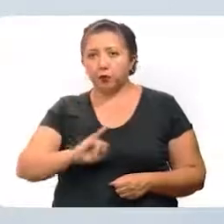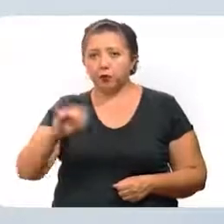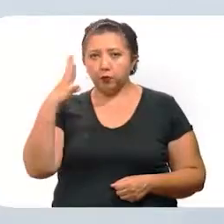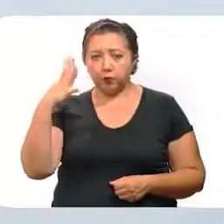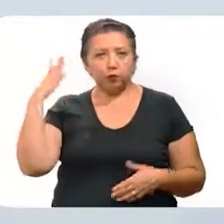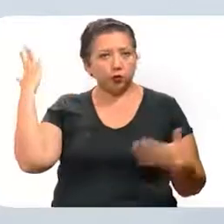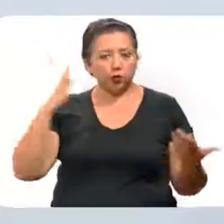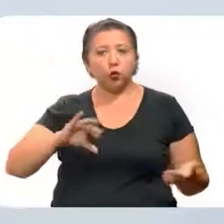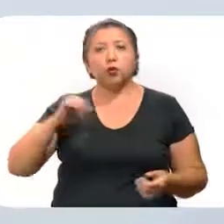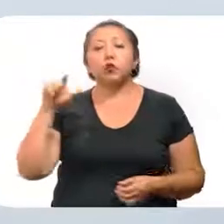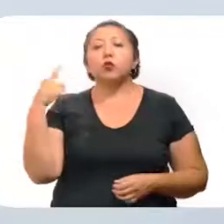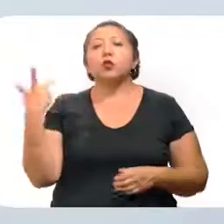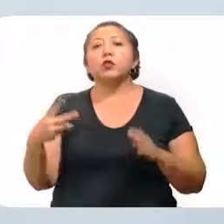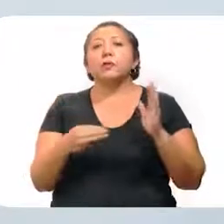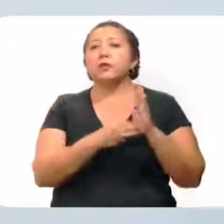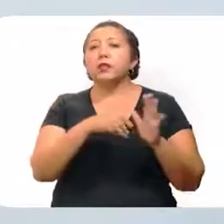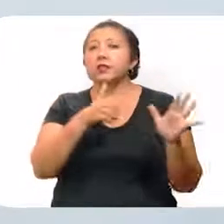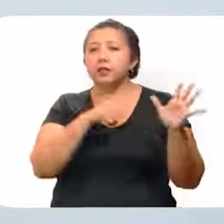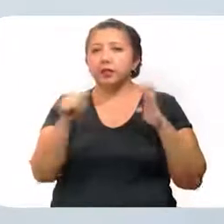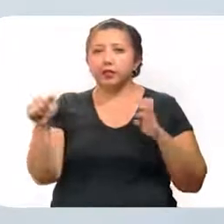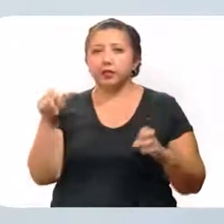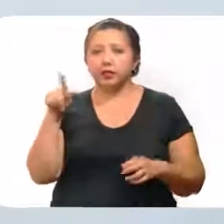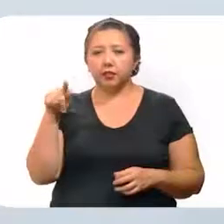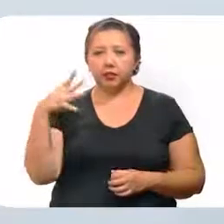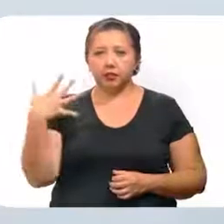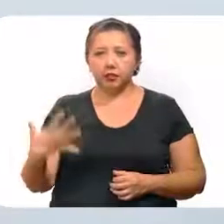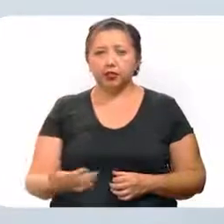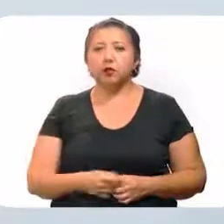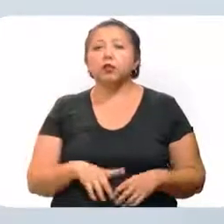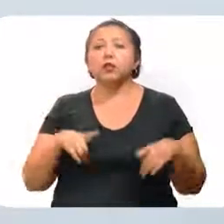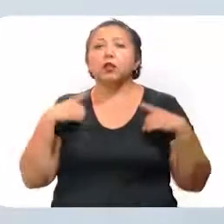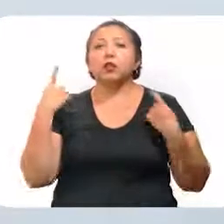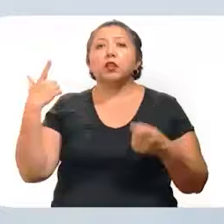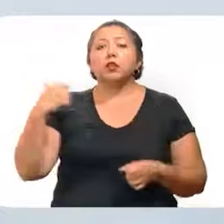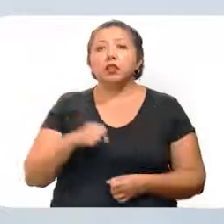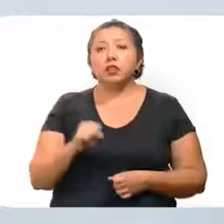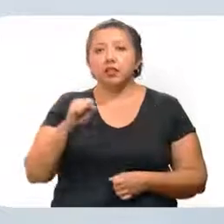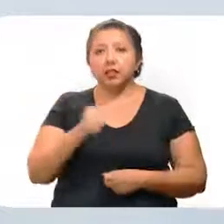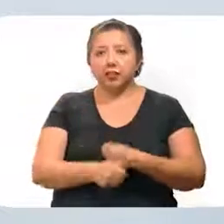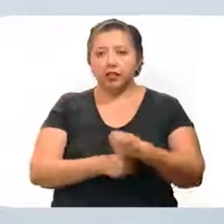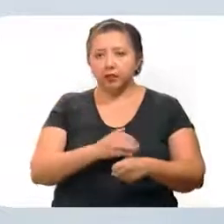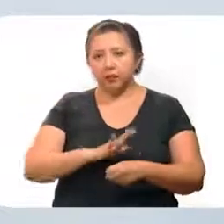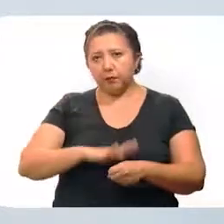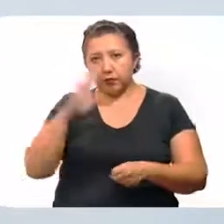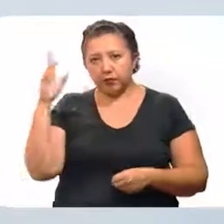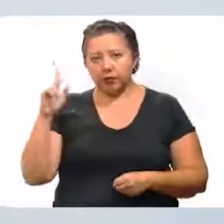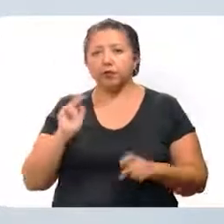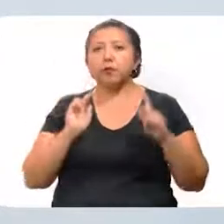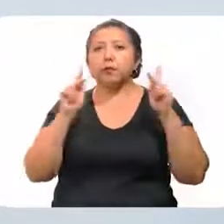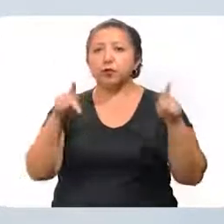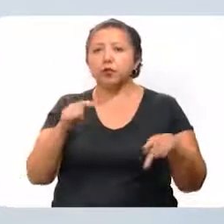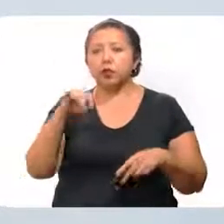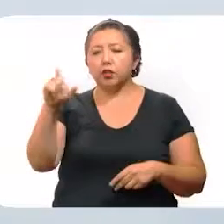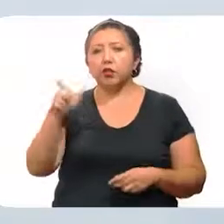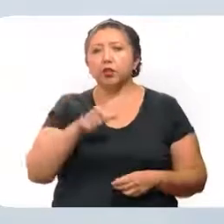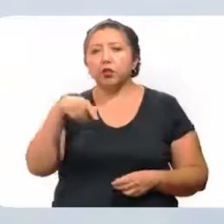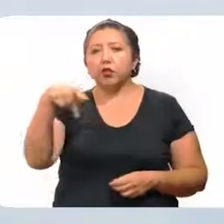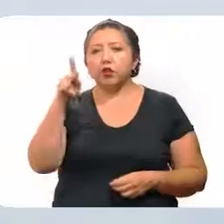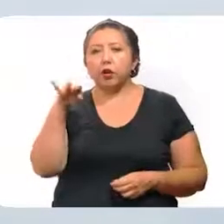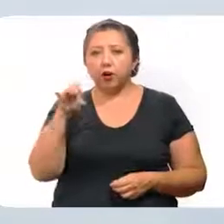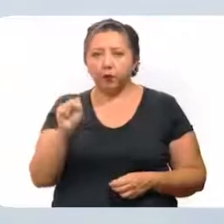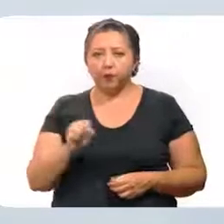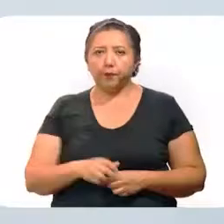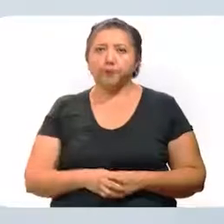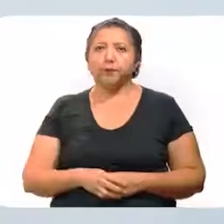4 llegaron otras 12.675 dosis, destinadas a adultos de 60 años o más de Progreso, Tixcocop y